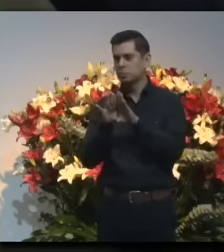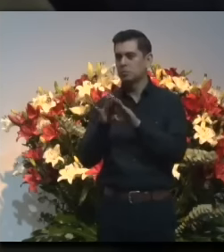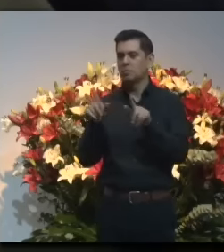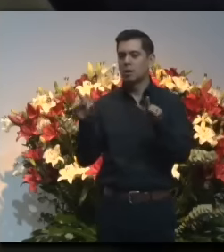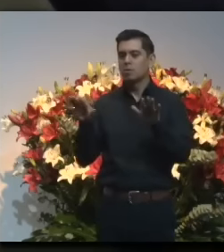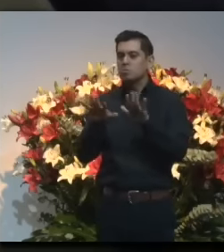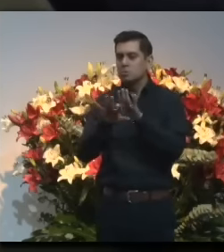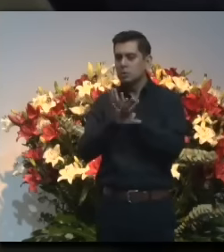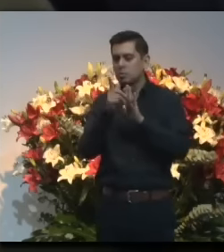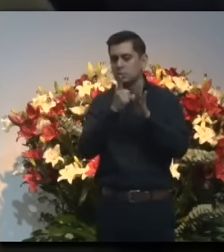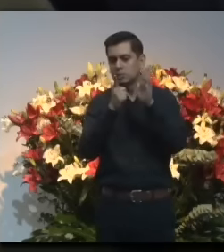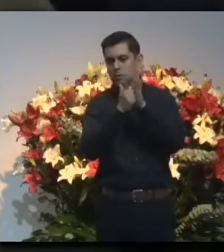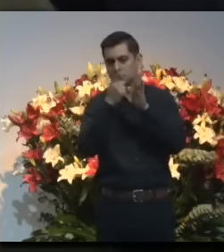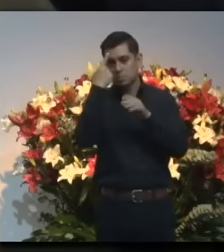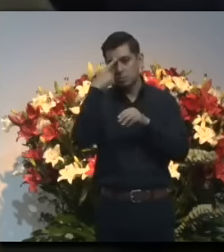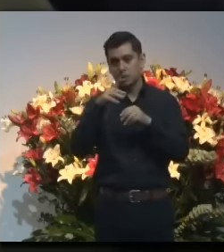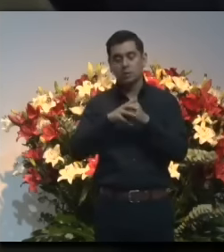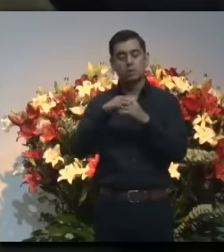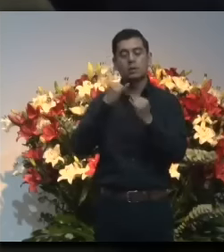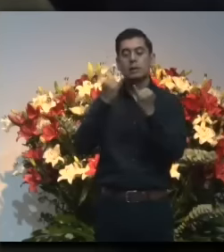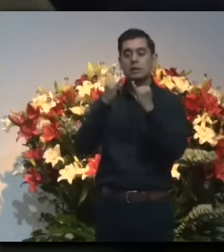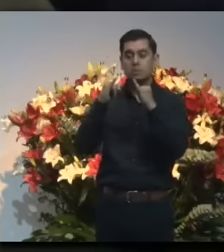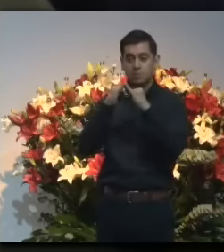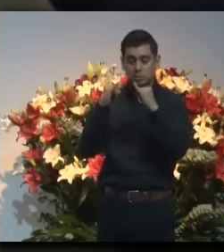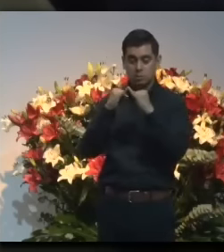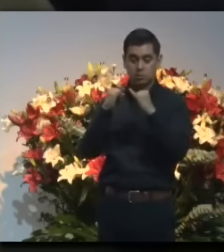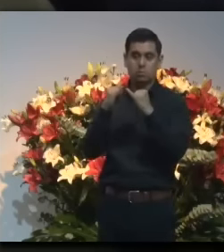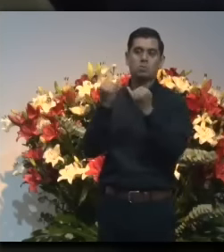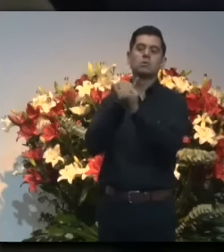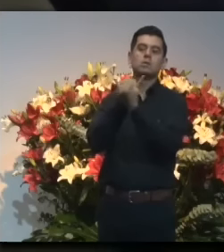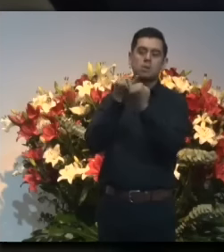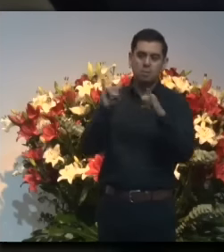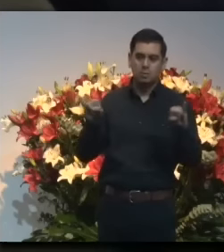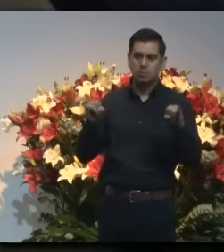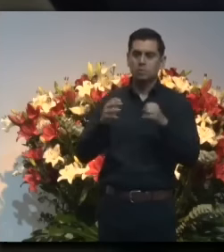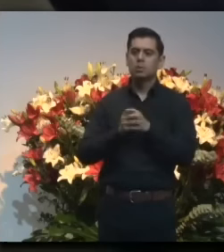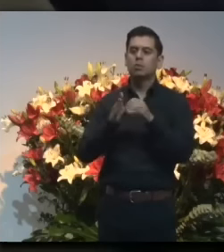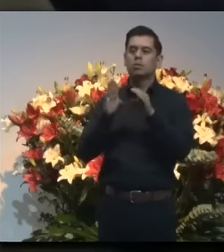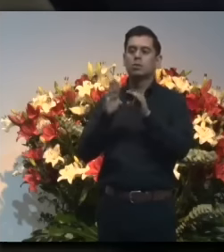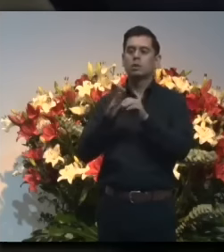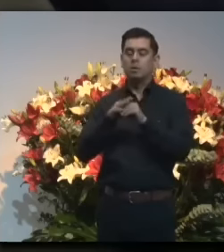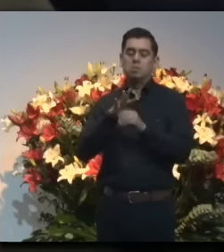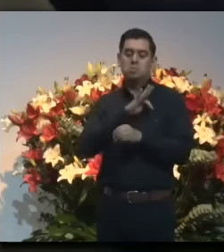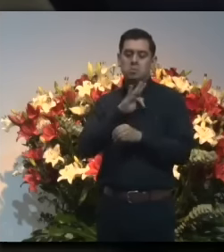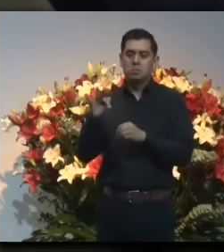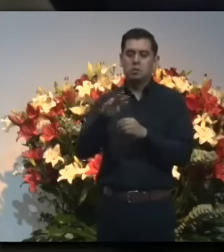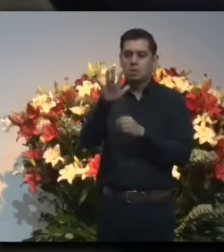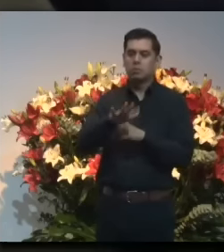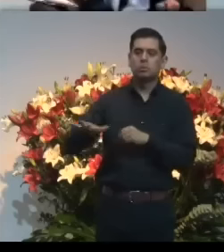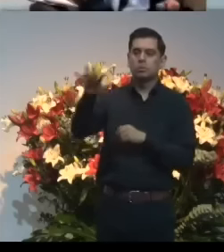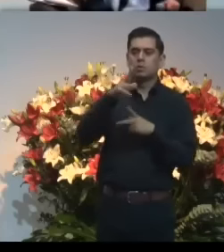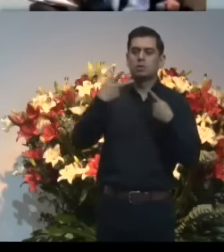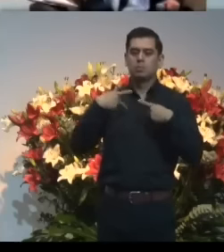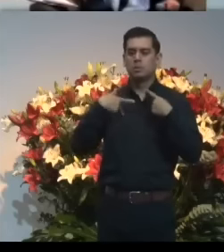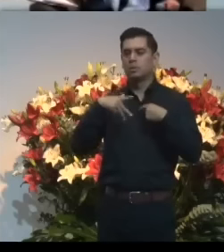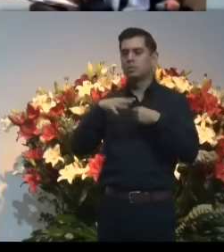Poder Judicial, órganos autónomos y fiscalías sean electos por estos métodos ciudadanos, tal vez un poco para combatir esta corrupción?